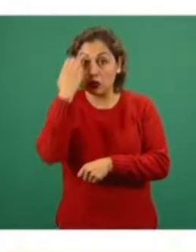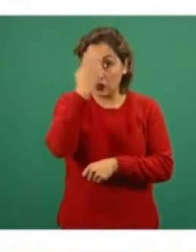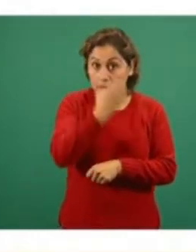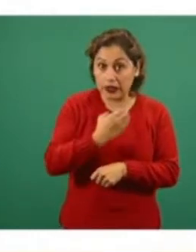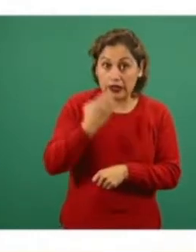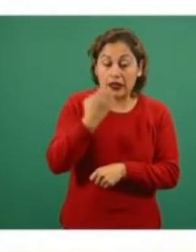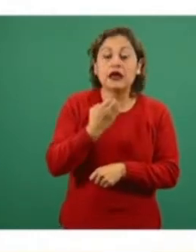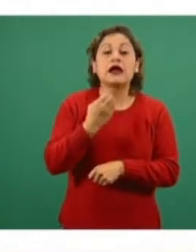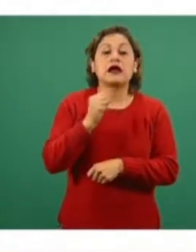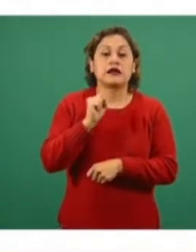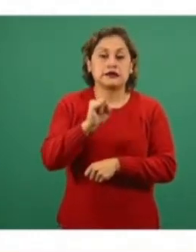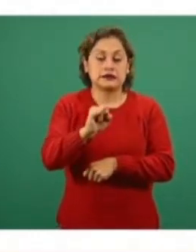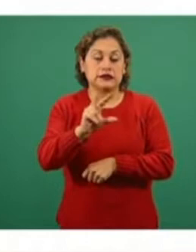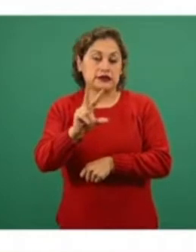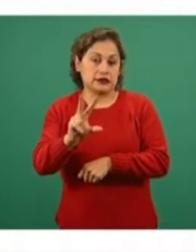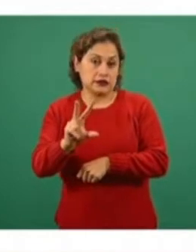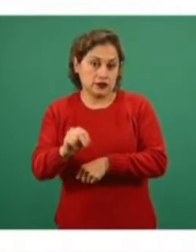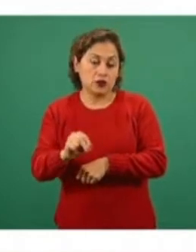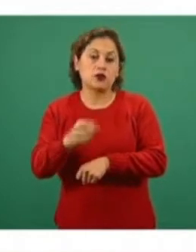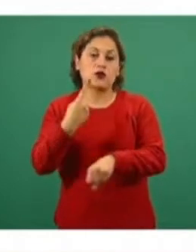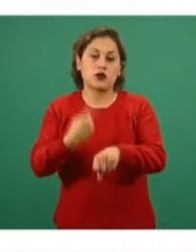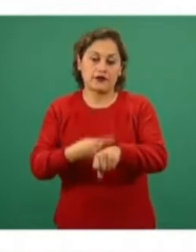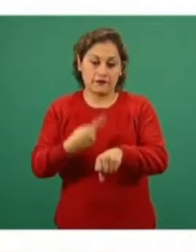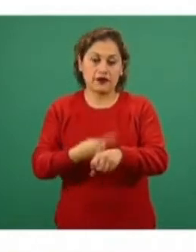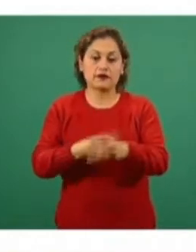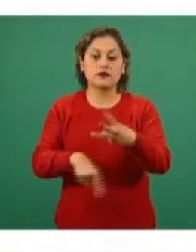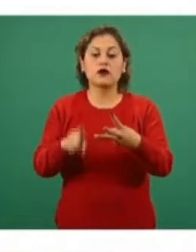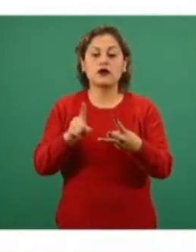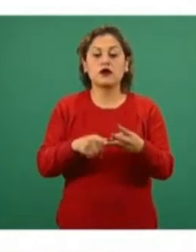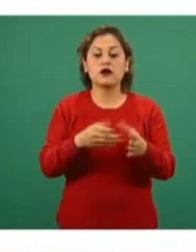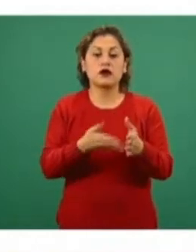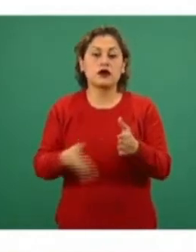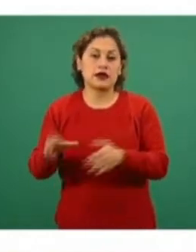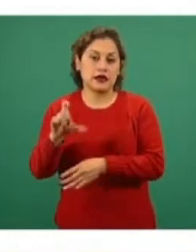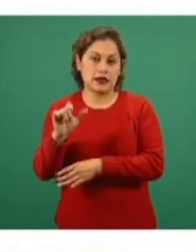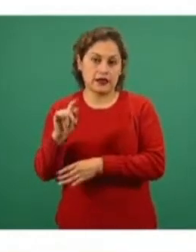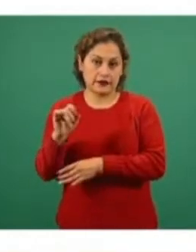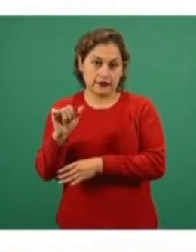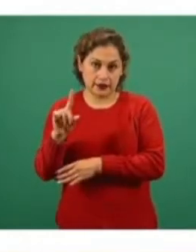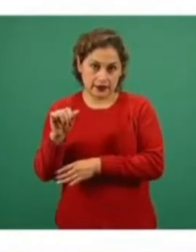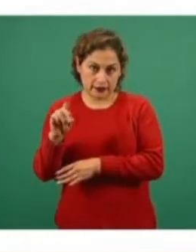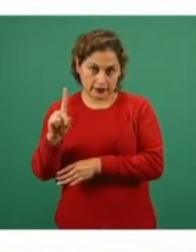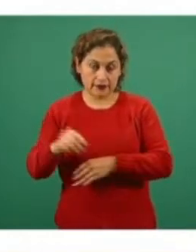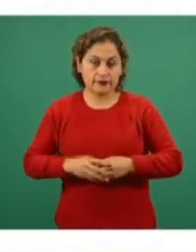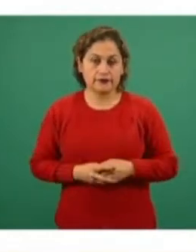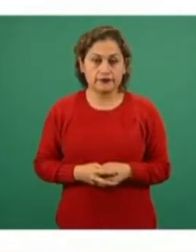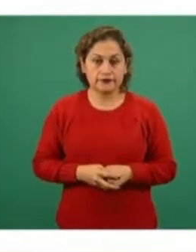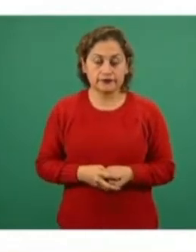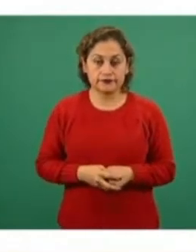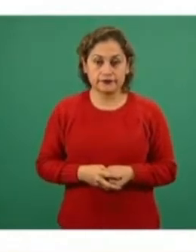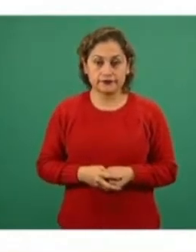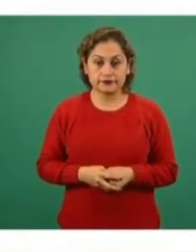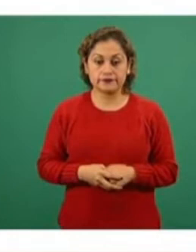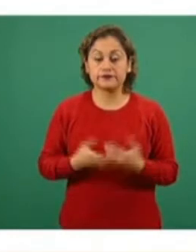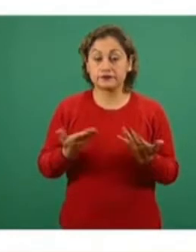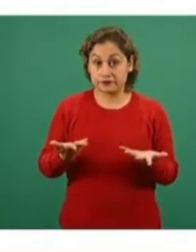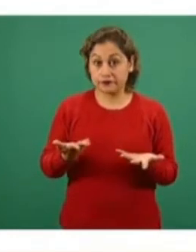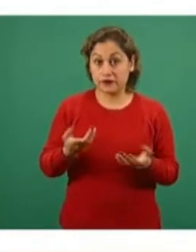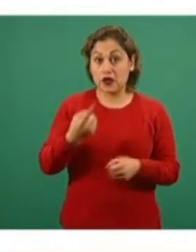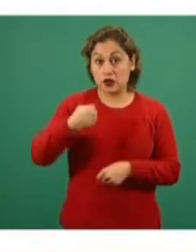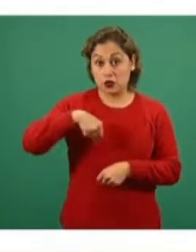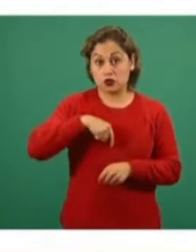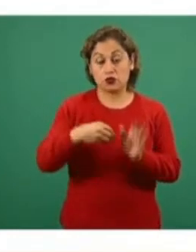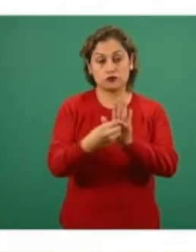letalidad también a lo largo de las semanas epidemiológicas. Y por otro lado vamos a estar presentando esto como una forma